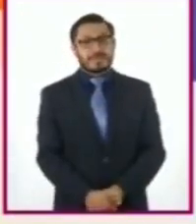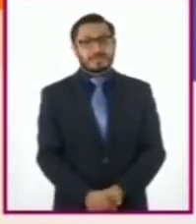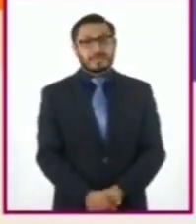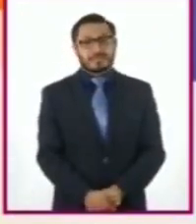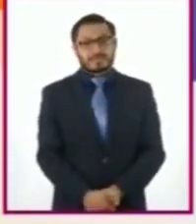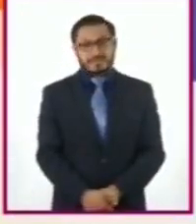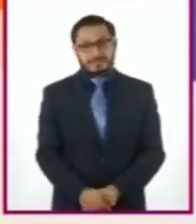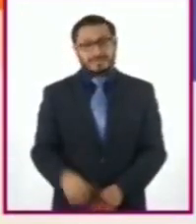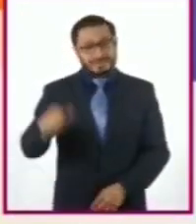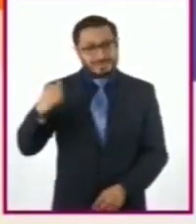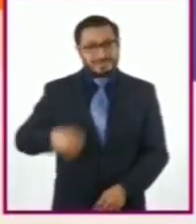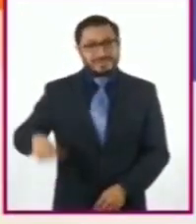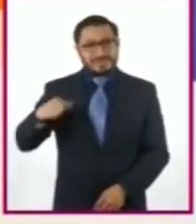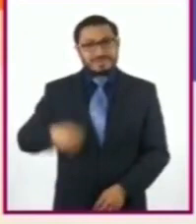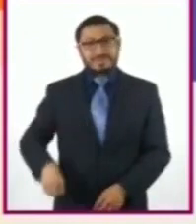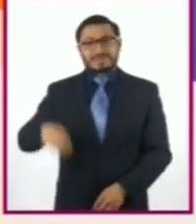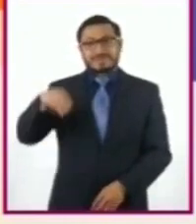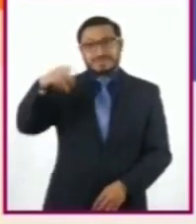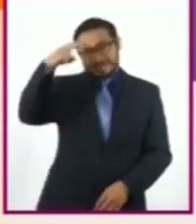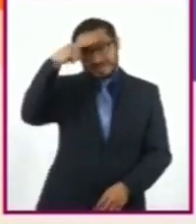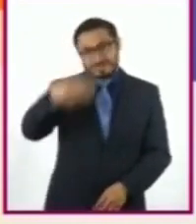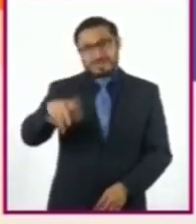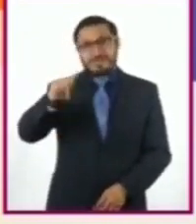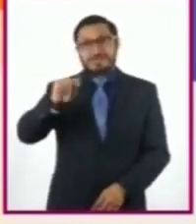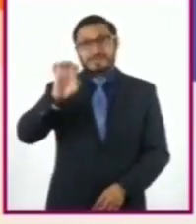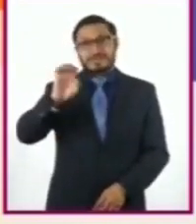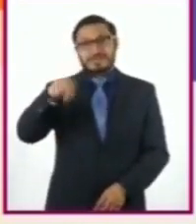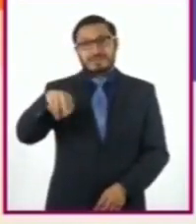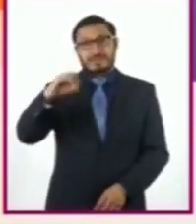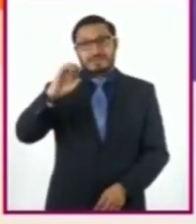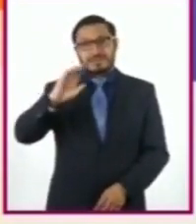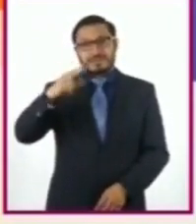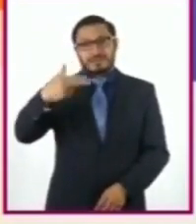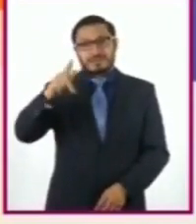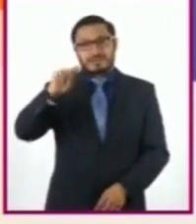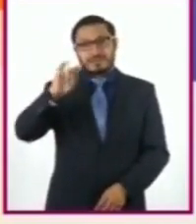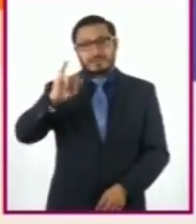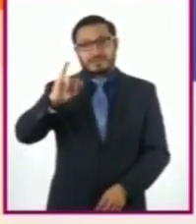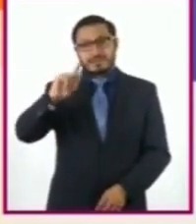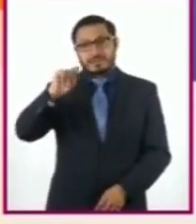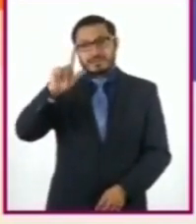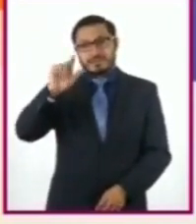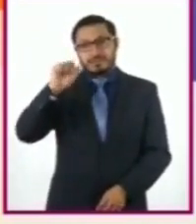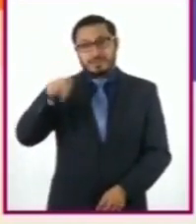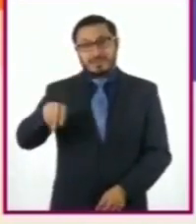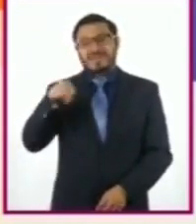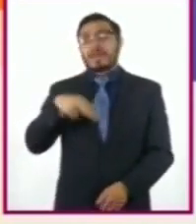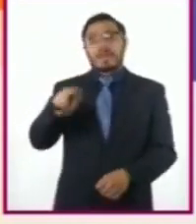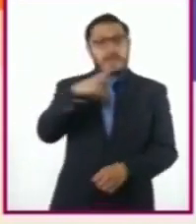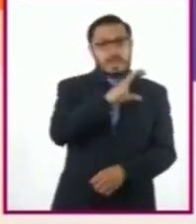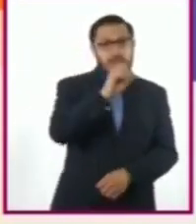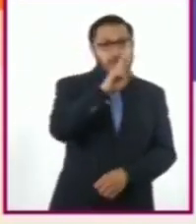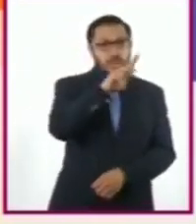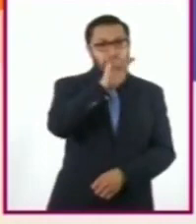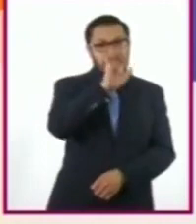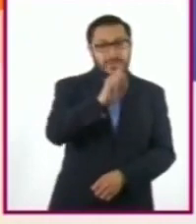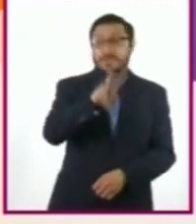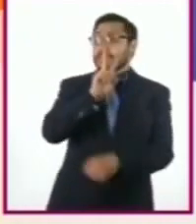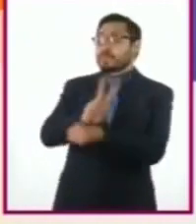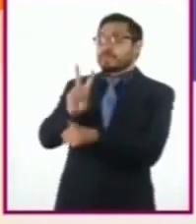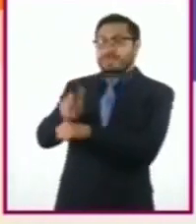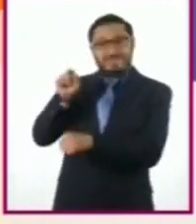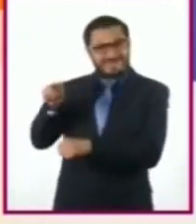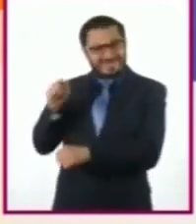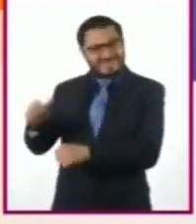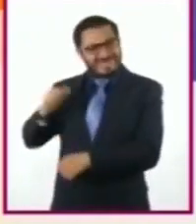la antigua México Tenochtitlan, bajo la supervisión de Cortés, el alarife Alonso